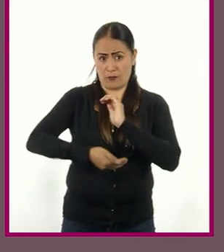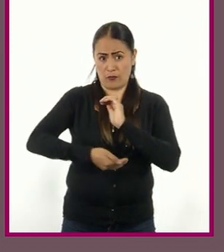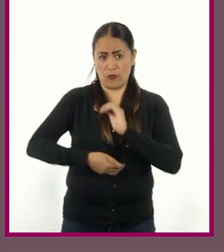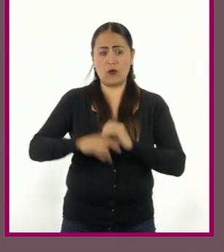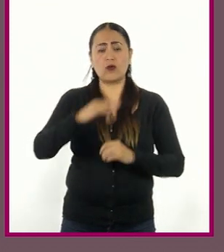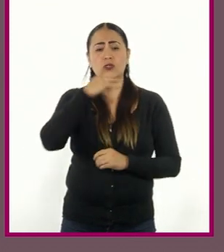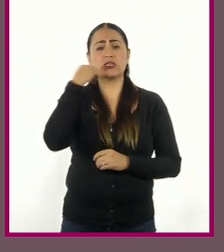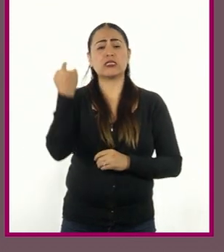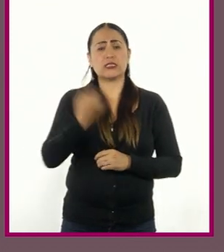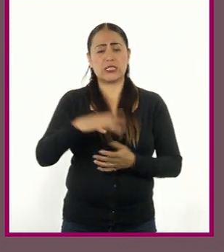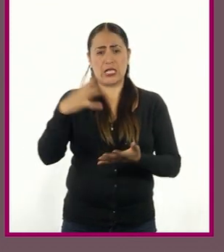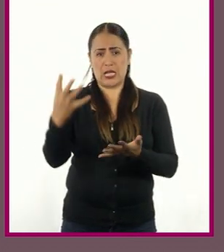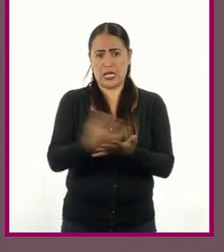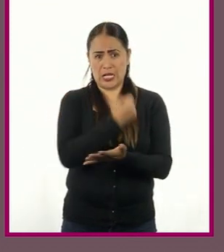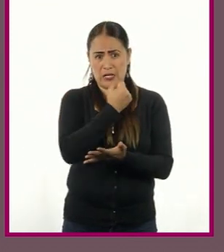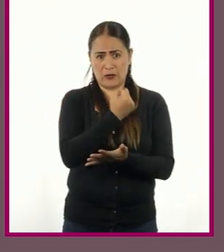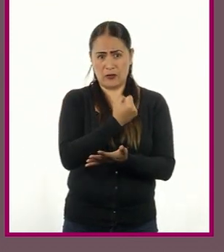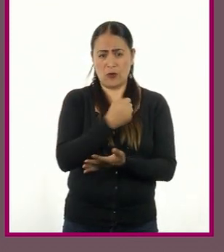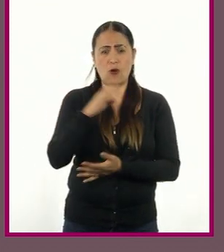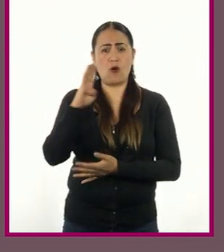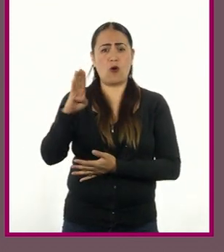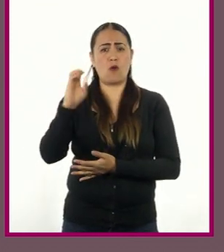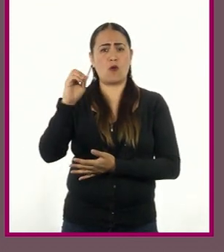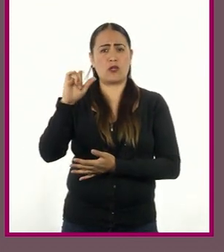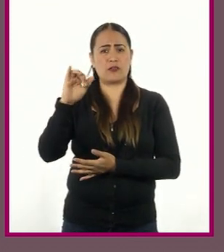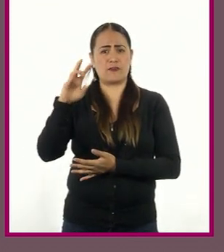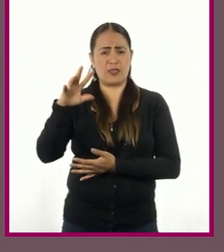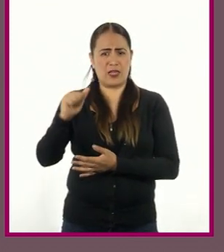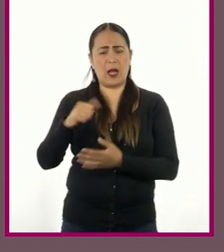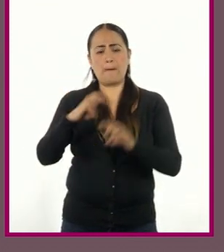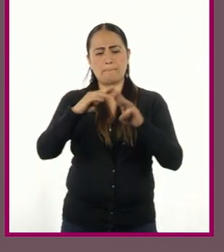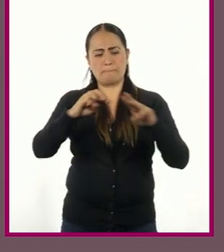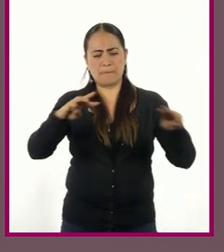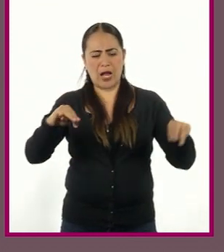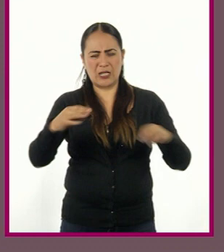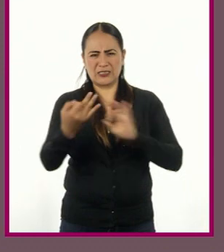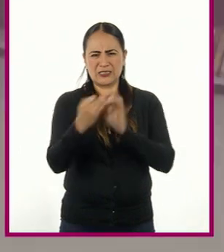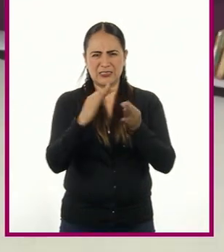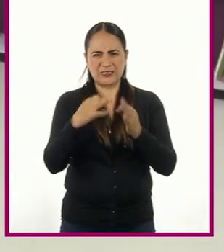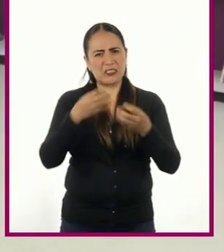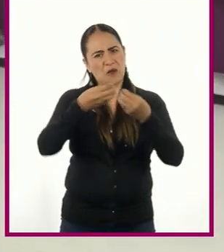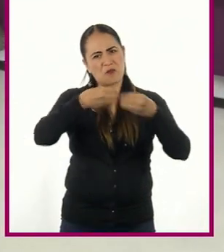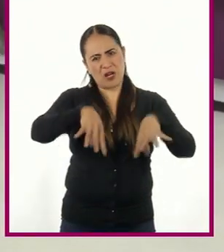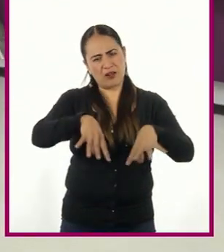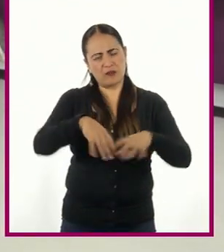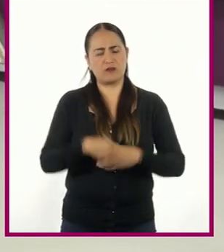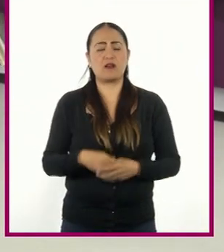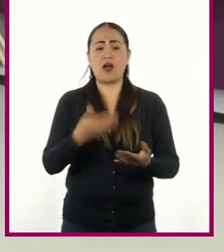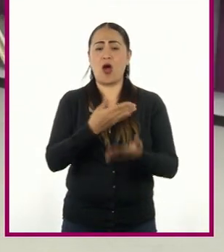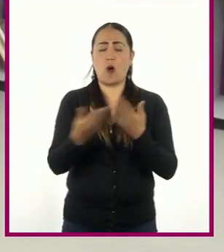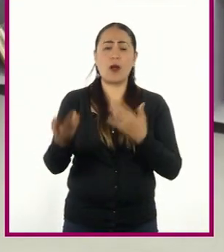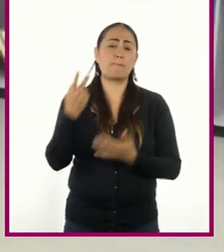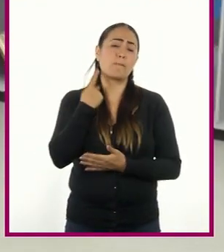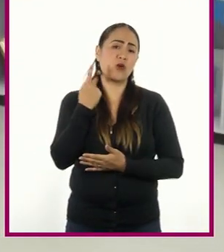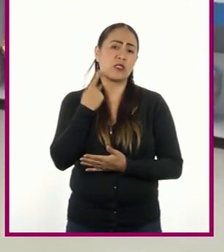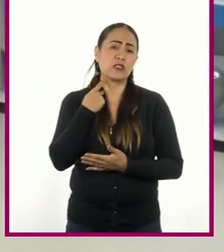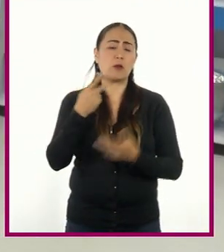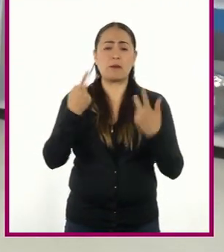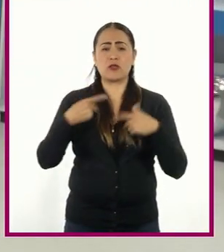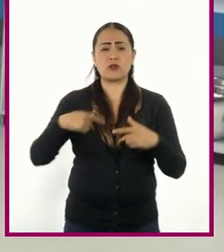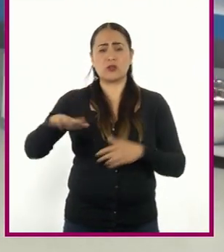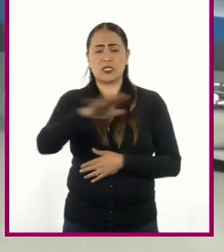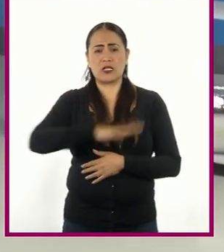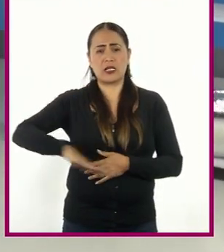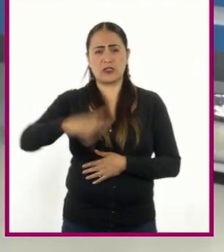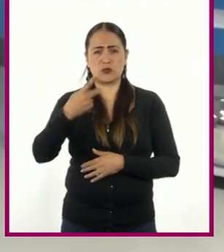estos territorios, pero Bolivia perdió su litoral y su salida al mar. Hoy en día, tanto políticos como miembros de la sociedad boliviana